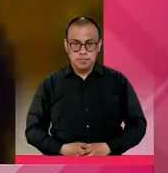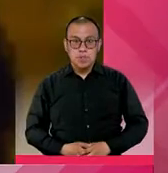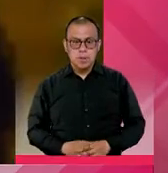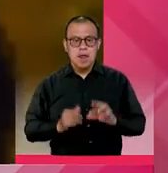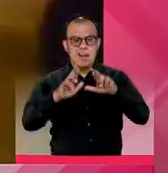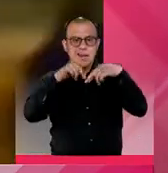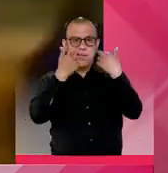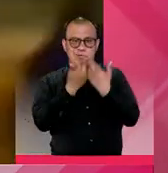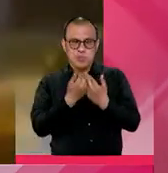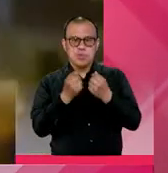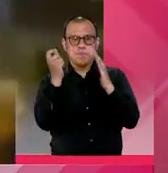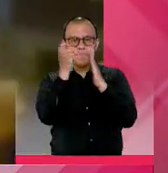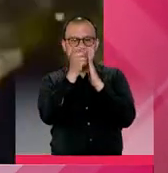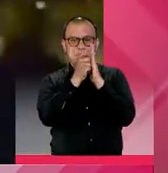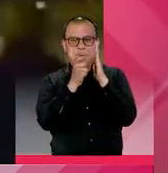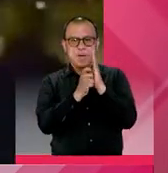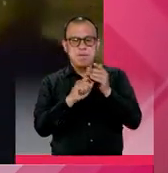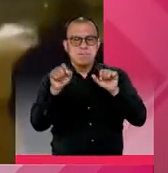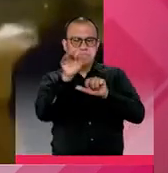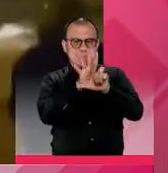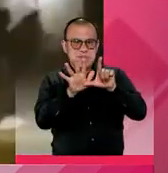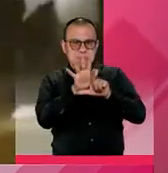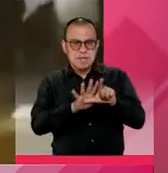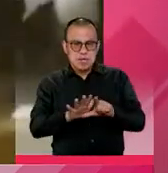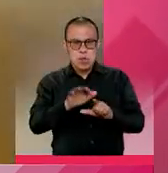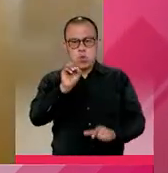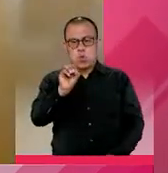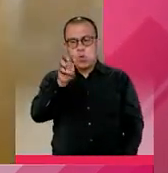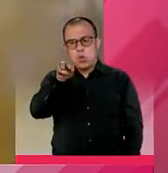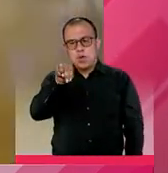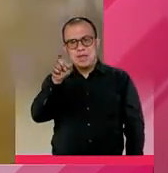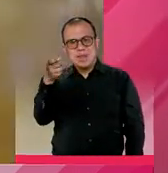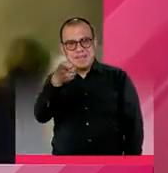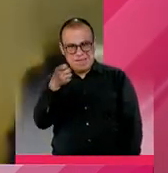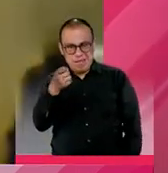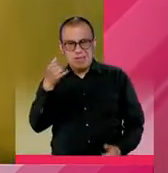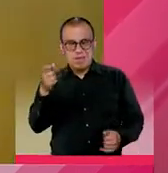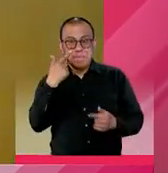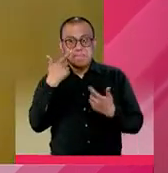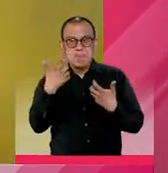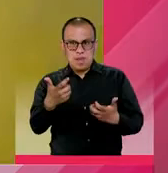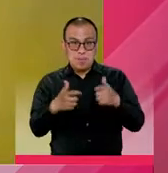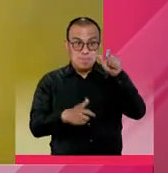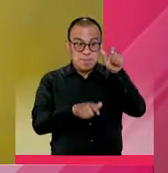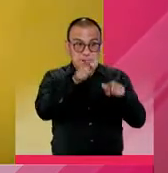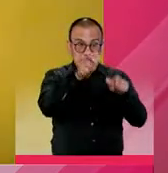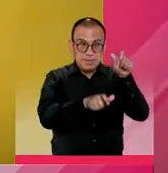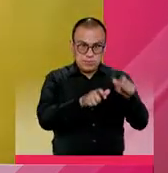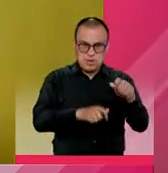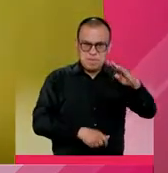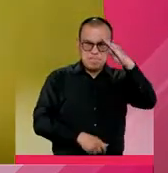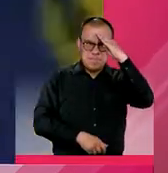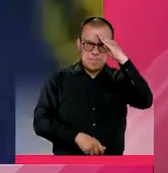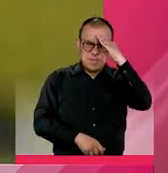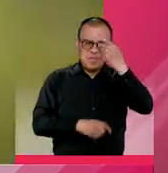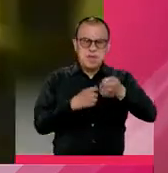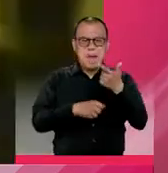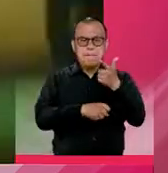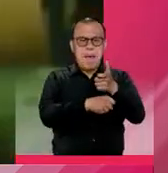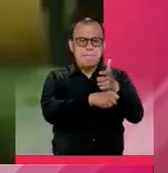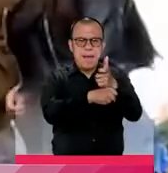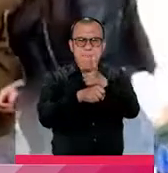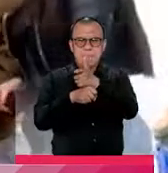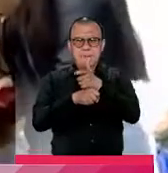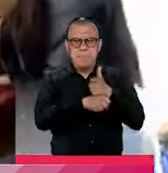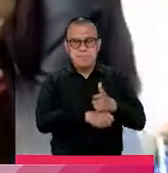se dieron a conocer más videos revelados por la ONG Temblores, en los que se ve el momento que uniformados de la policía disparan contra los